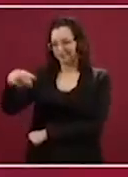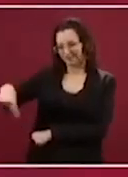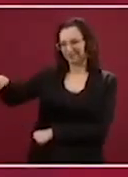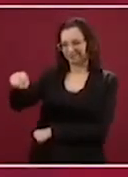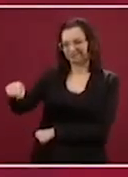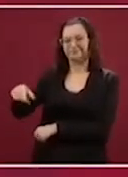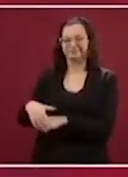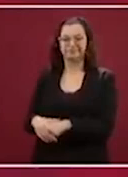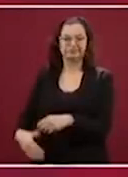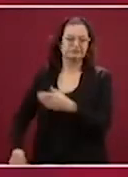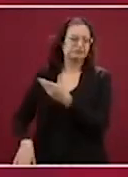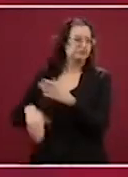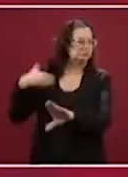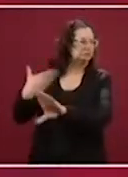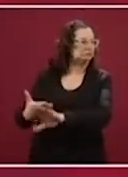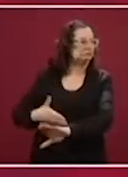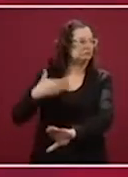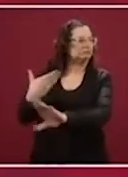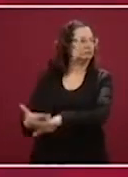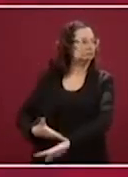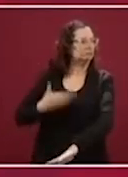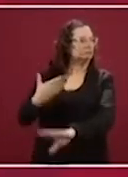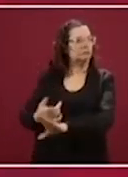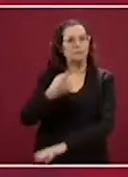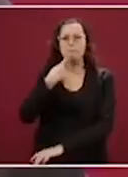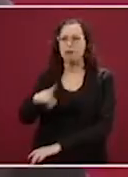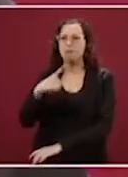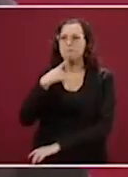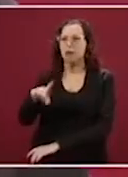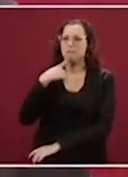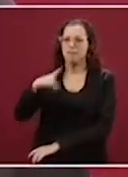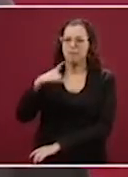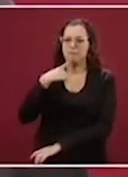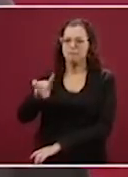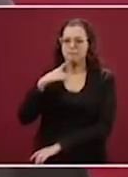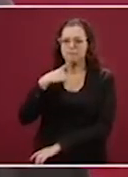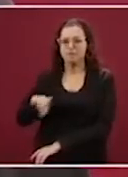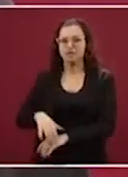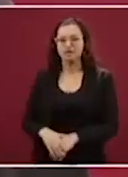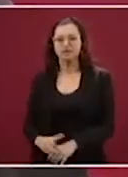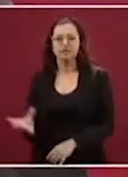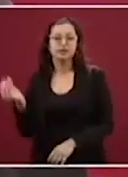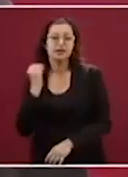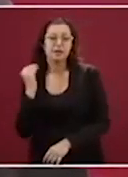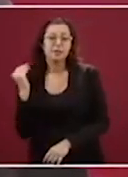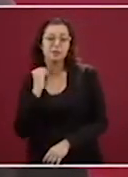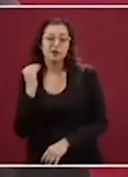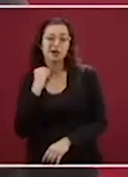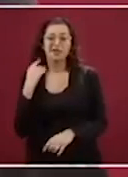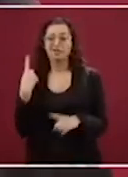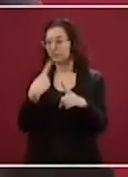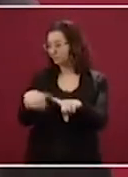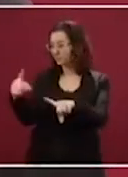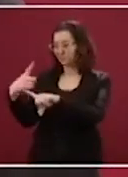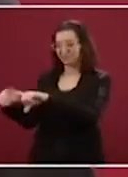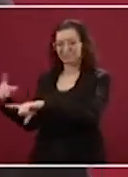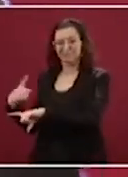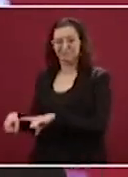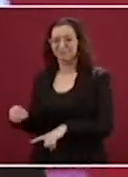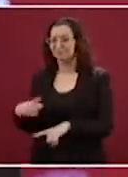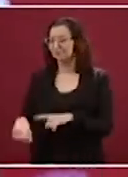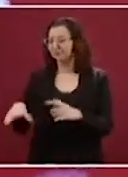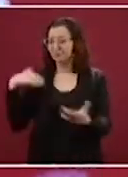Esos son los que más amparos presentaron. Tenían despachos y no querían,